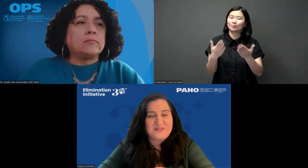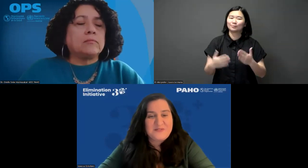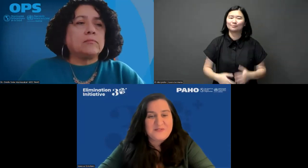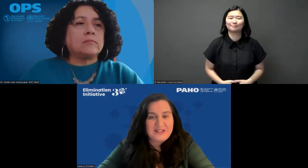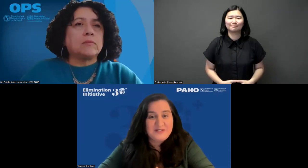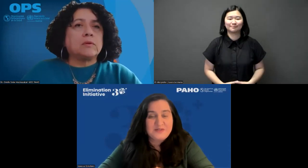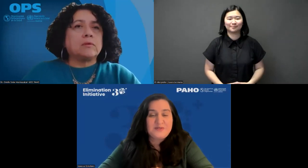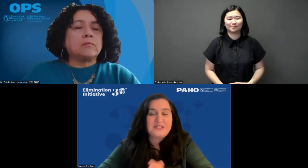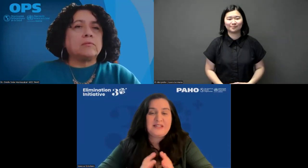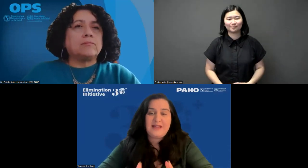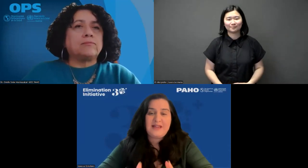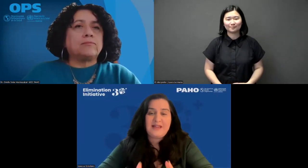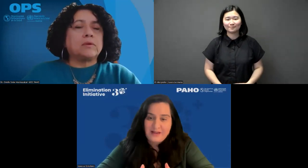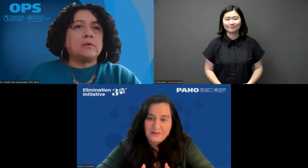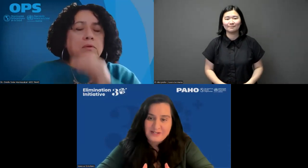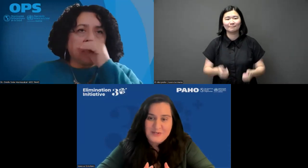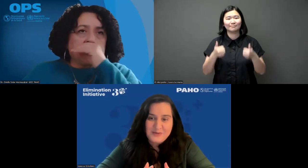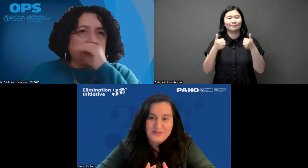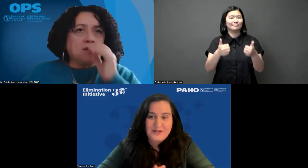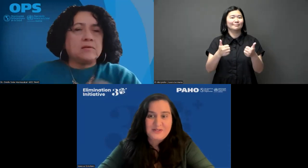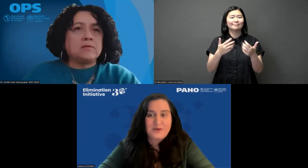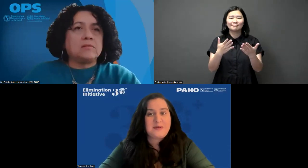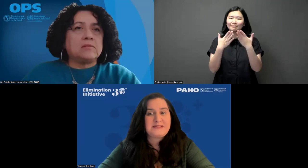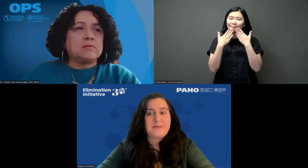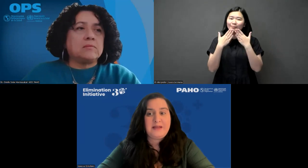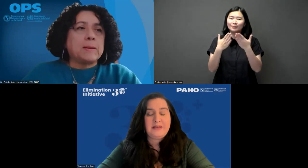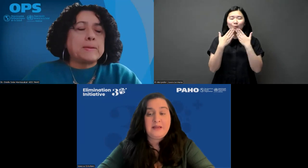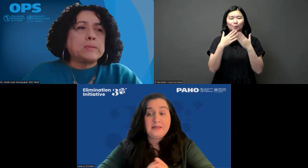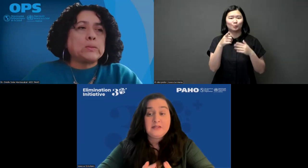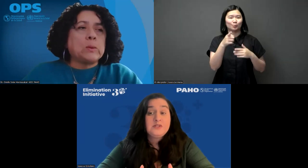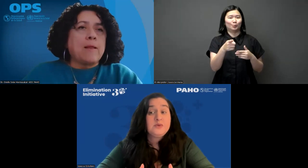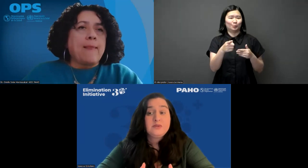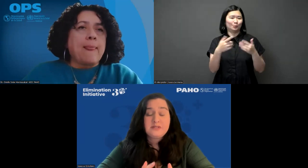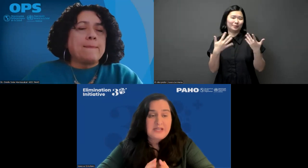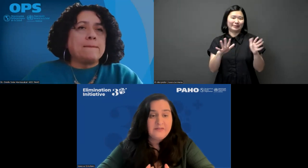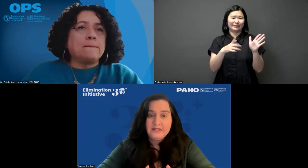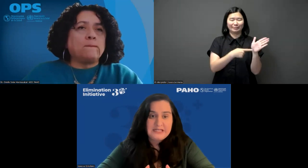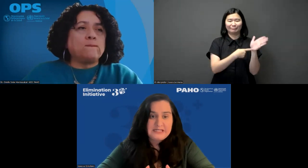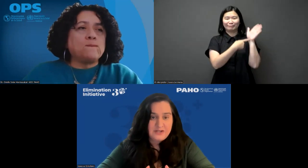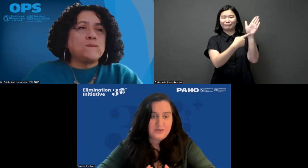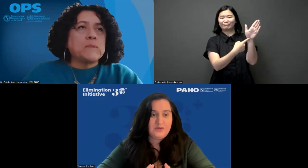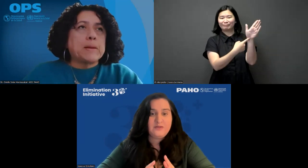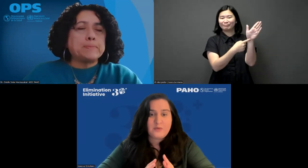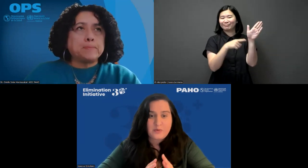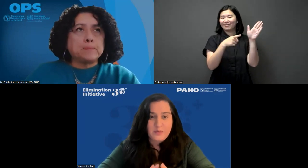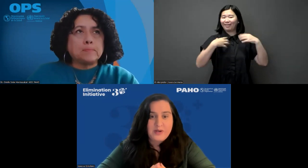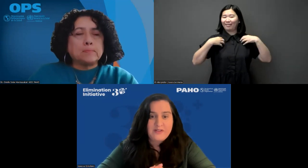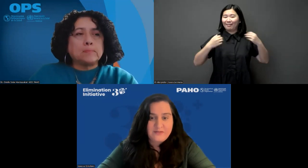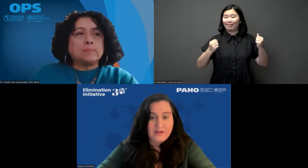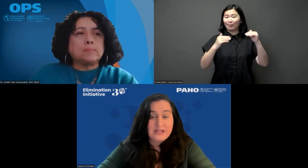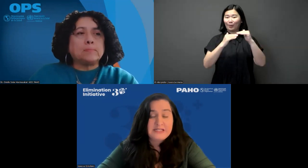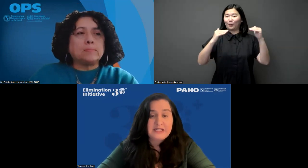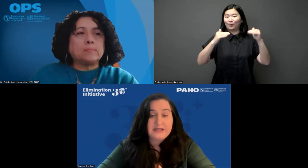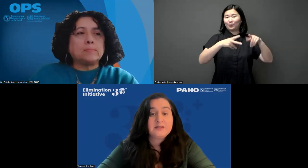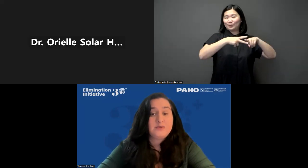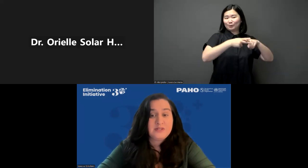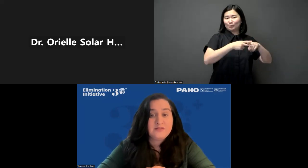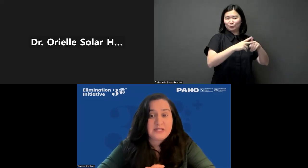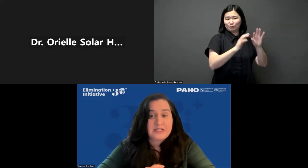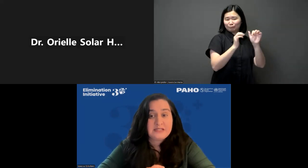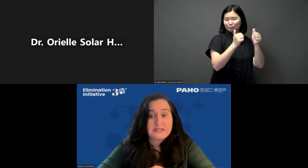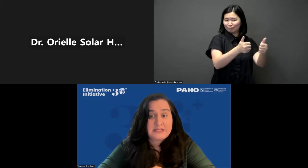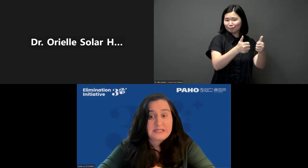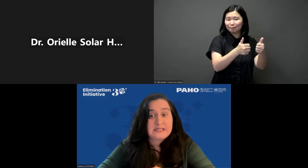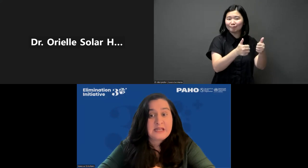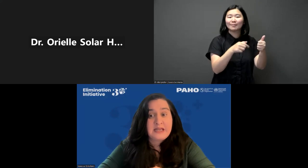Thank you for introducing the Health Equity Tool, Dr. Omar Zabal. This tool is Muchísimas definitely gracias por effective haber for presentado promoting la fairness, herramienta.